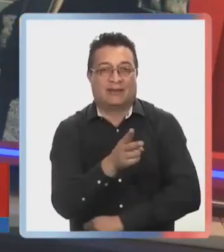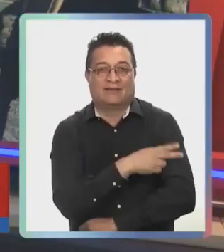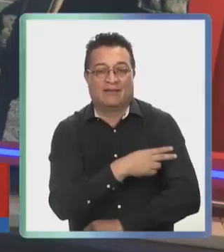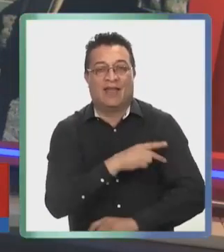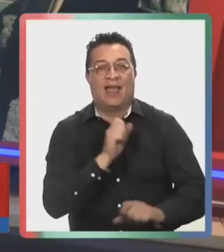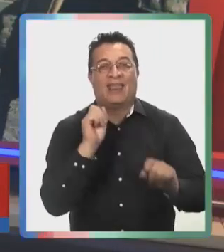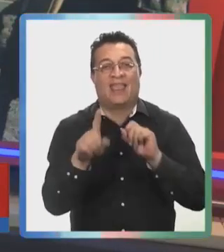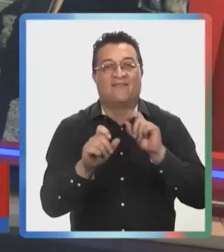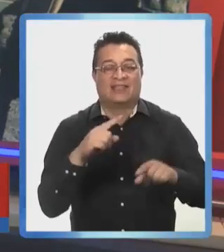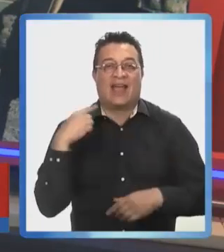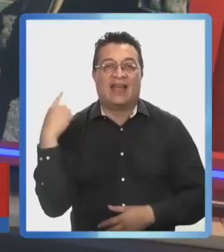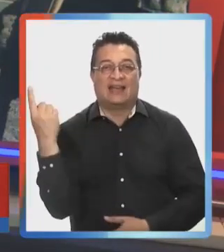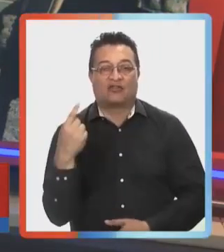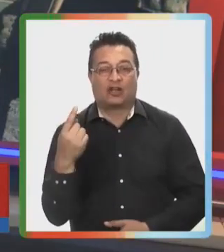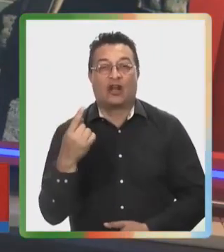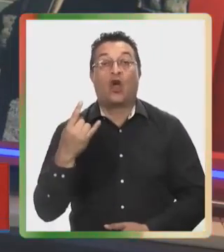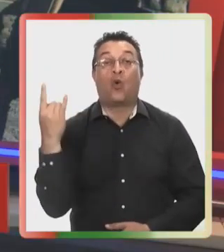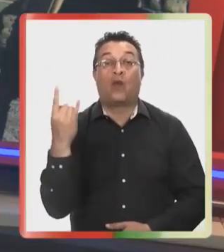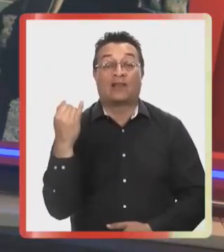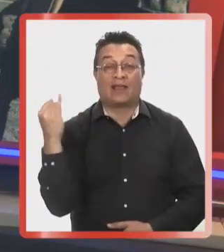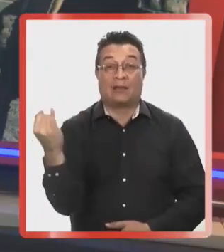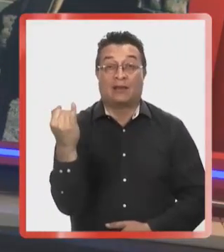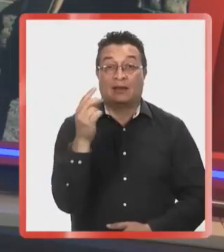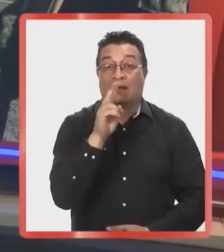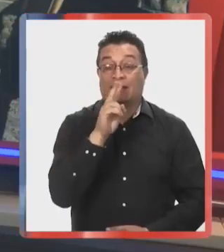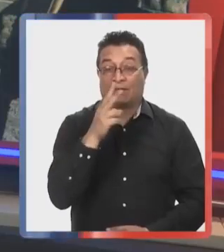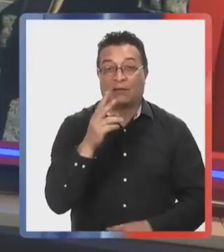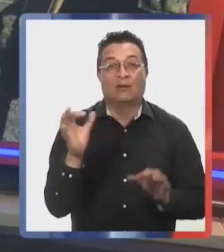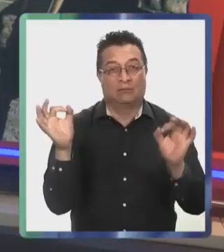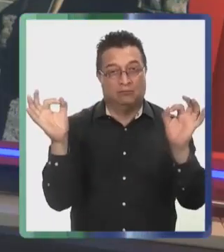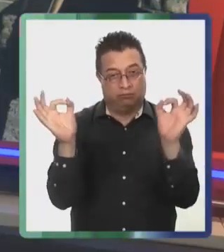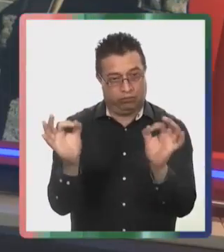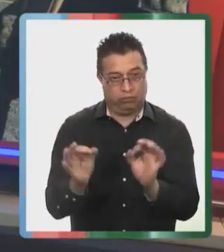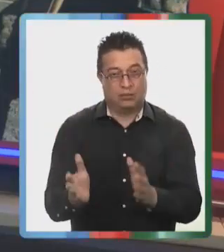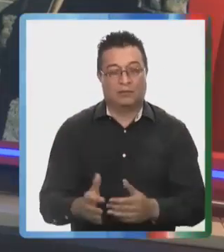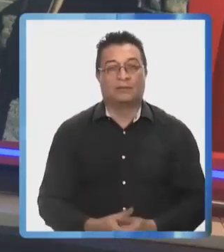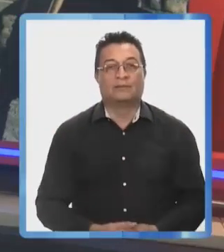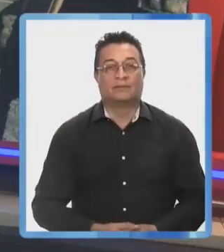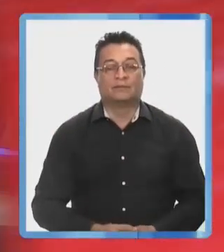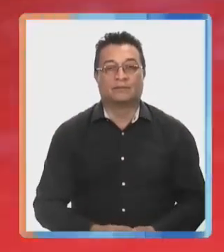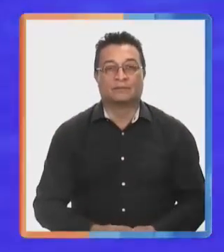de la jefatura de la Defensa Nacional. Universidad Autónoma Televisión con los detalles.